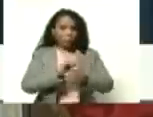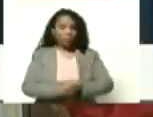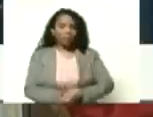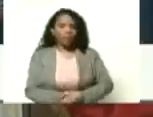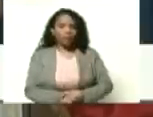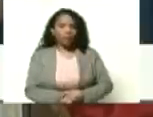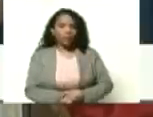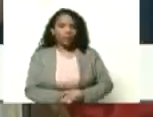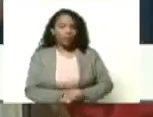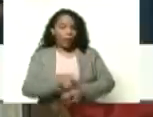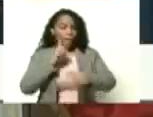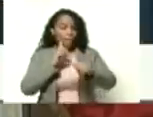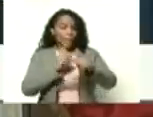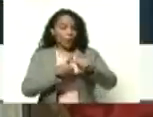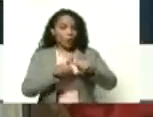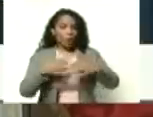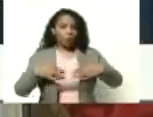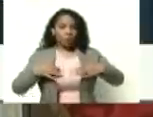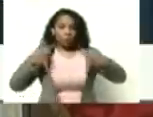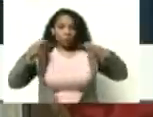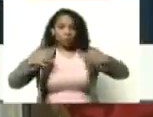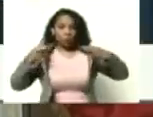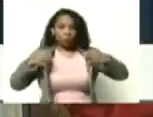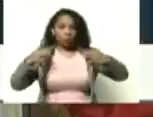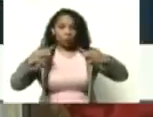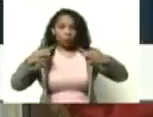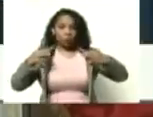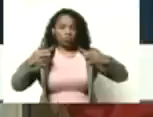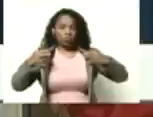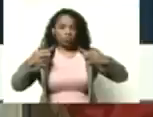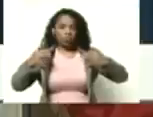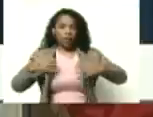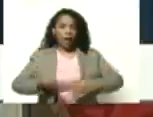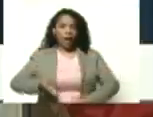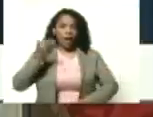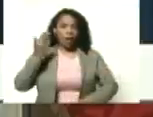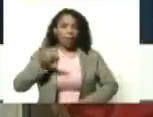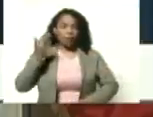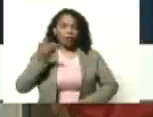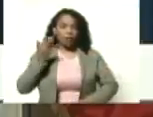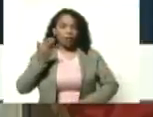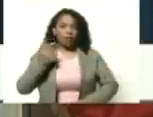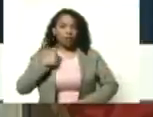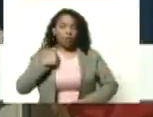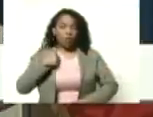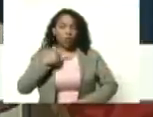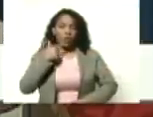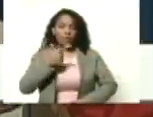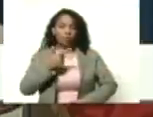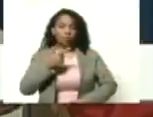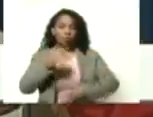ubicación de una prenda de vestir importante esto que estoy diciendo